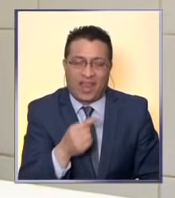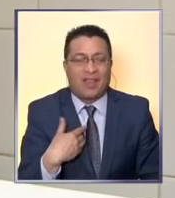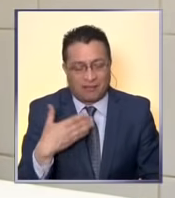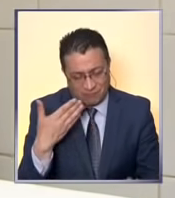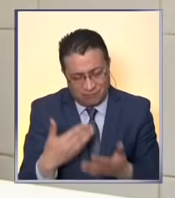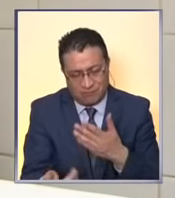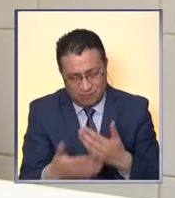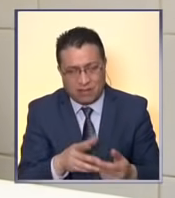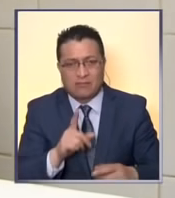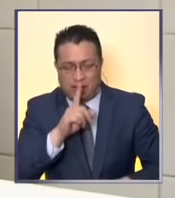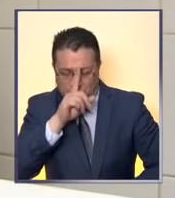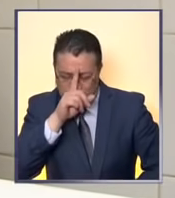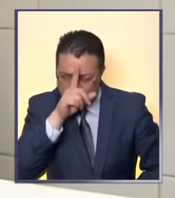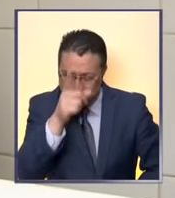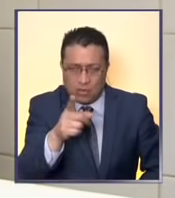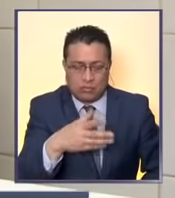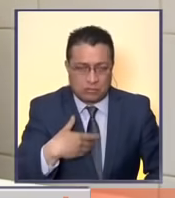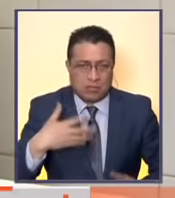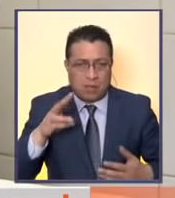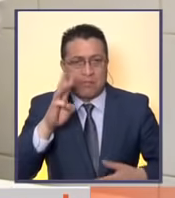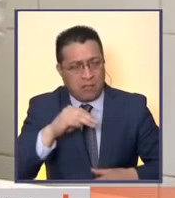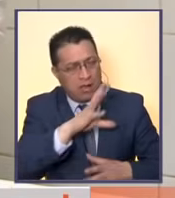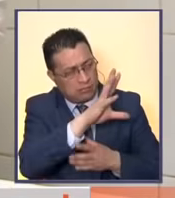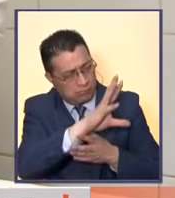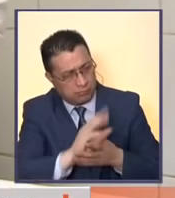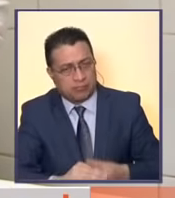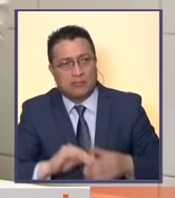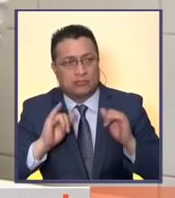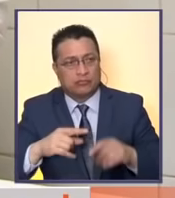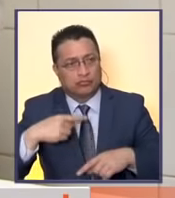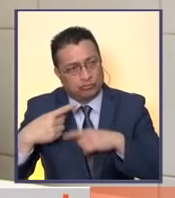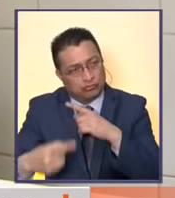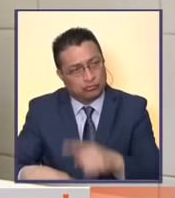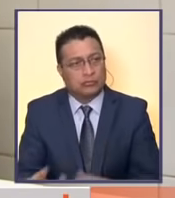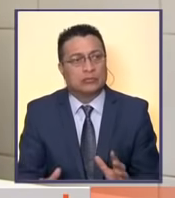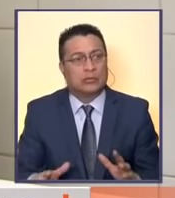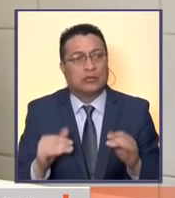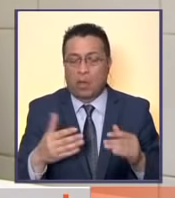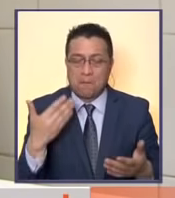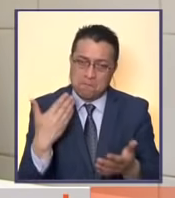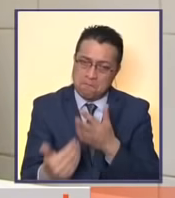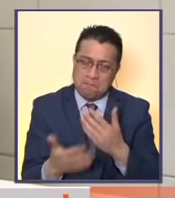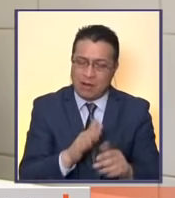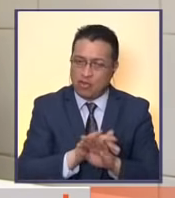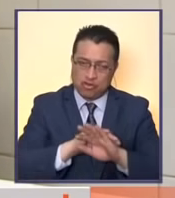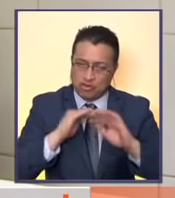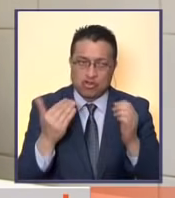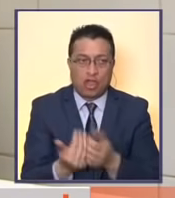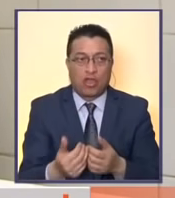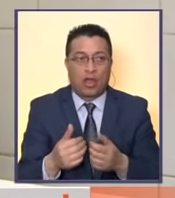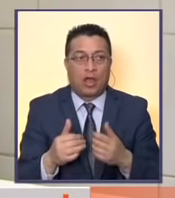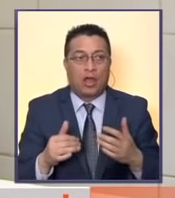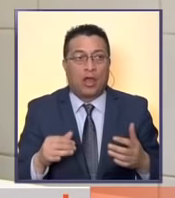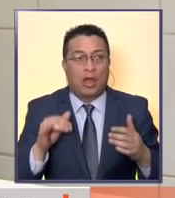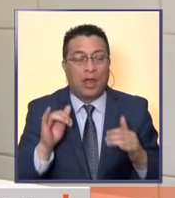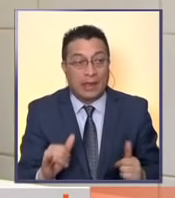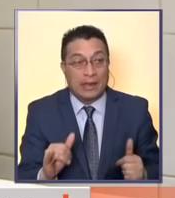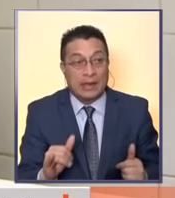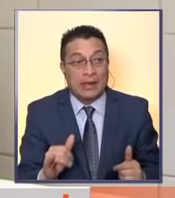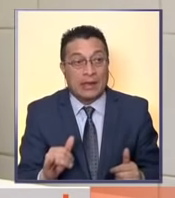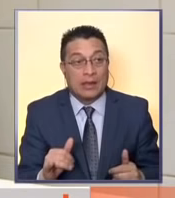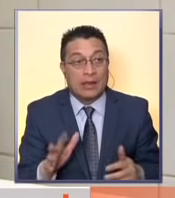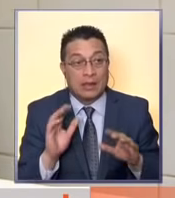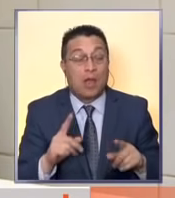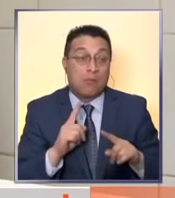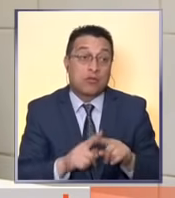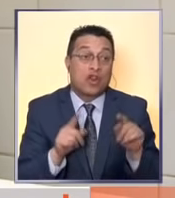la tradición de nuestra madre. O sea, van a tener que seguir con todo artesanal a mano. Artesanal y por lo